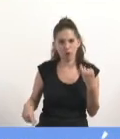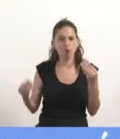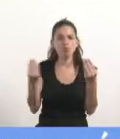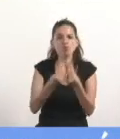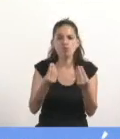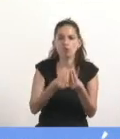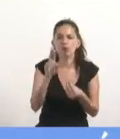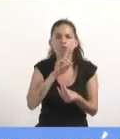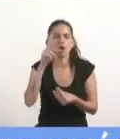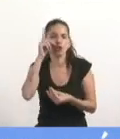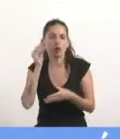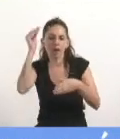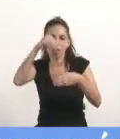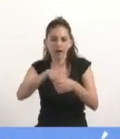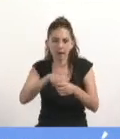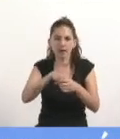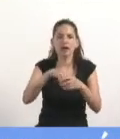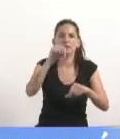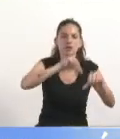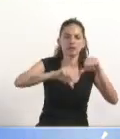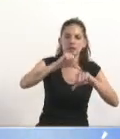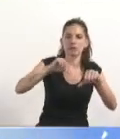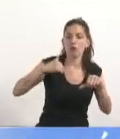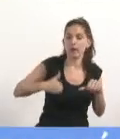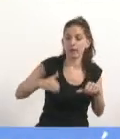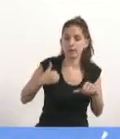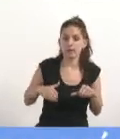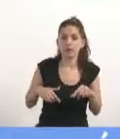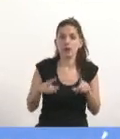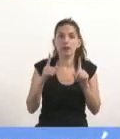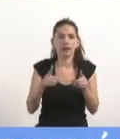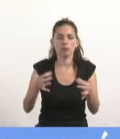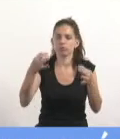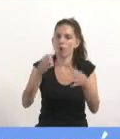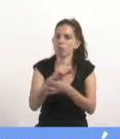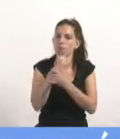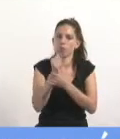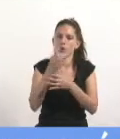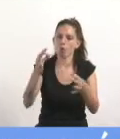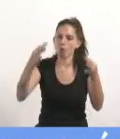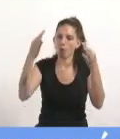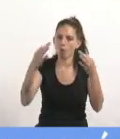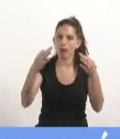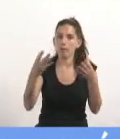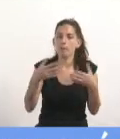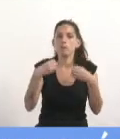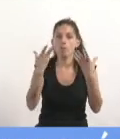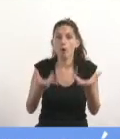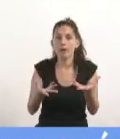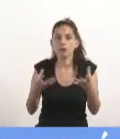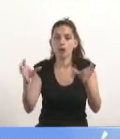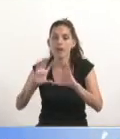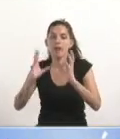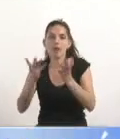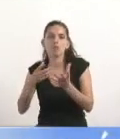hombres y mujeres que integran el sector científico argentino y que son de excelencia y por eso son requeridos en el mundo. Por la referencia